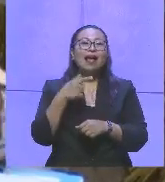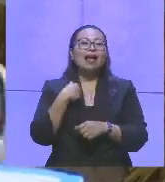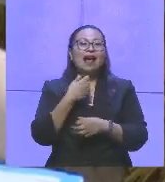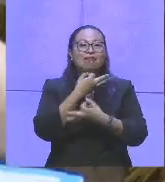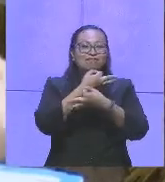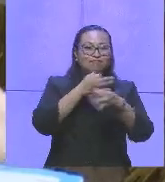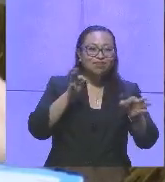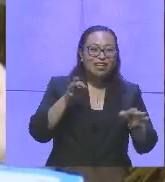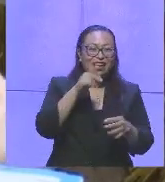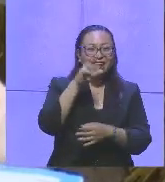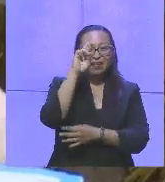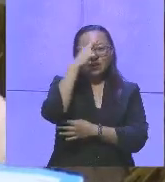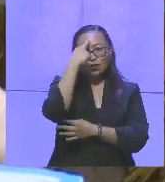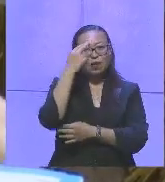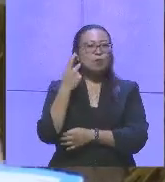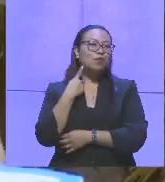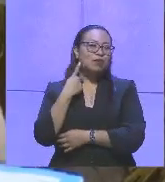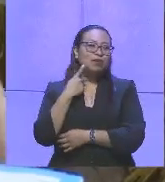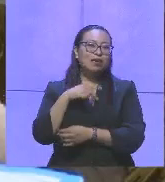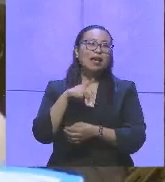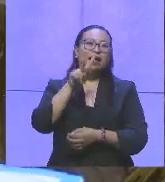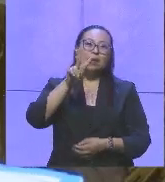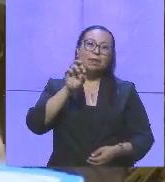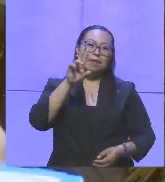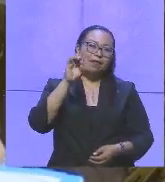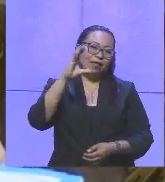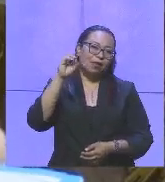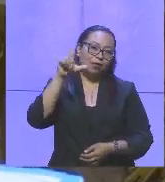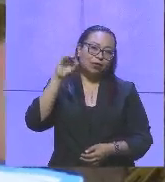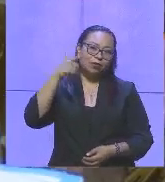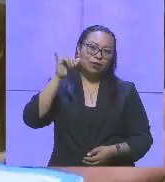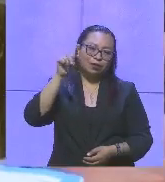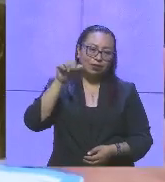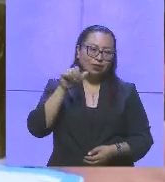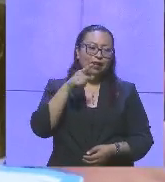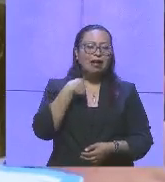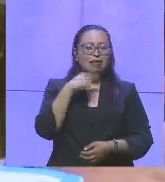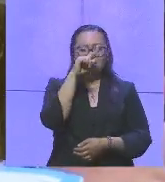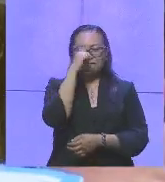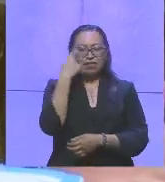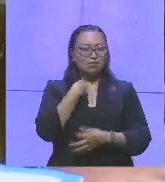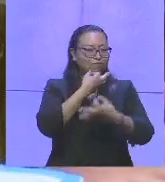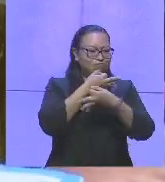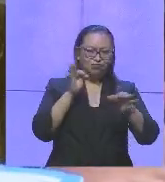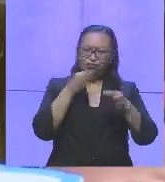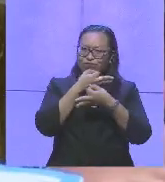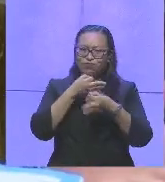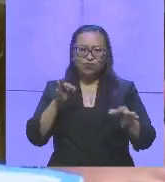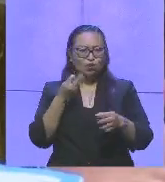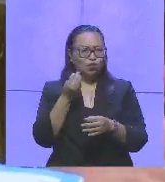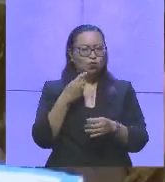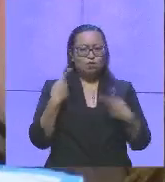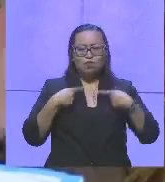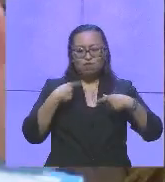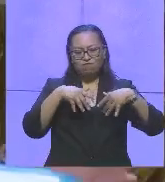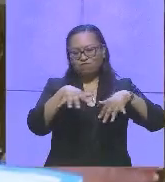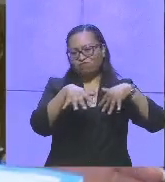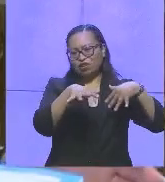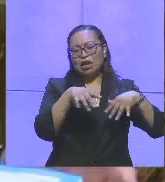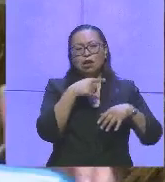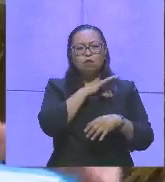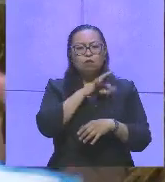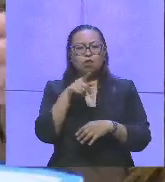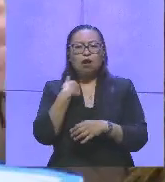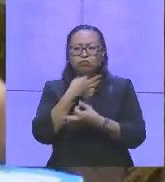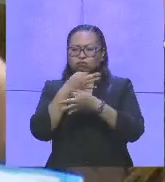Partido Verde Ecologista de México, cuando de repente, de manera muy espontánea, un montón de influencers el día de la jornada electoral o en el